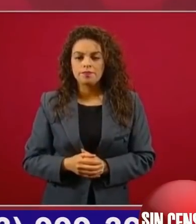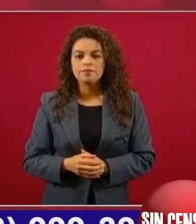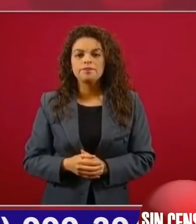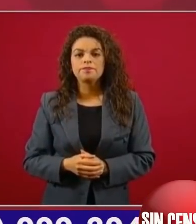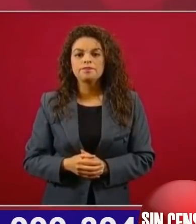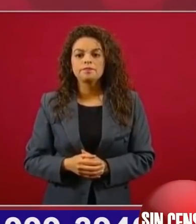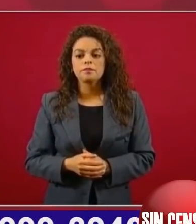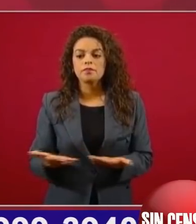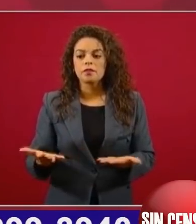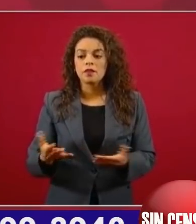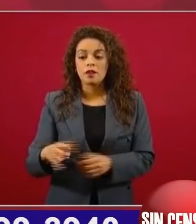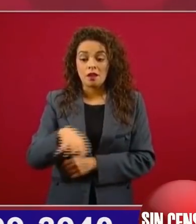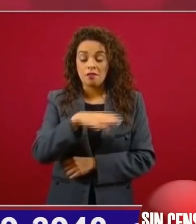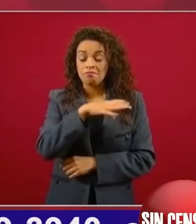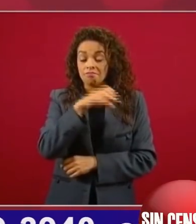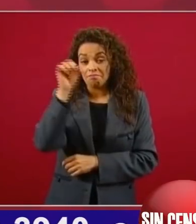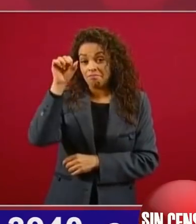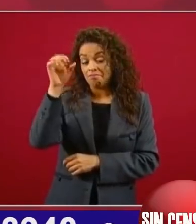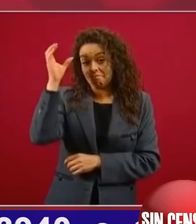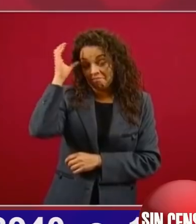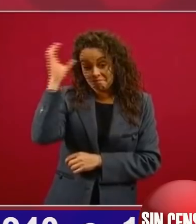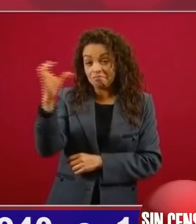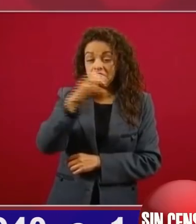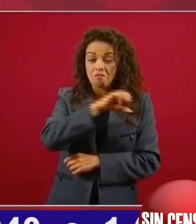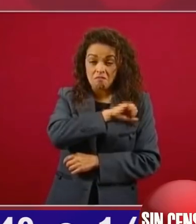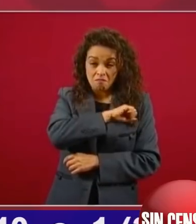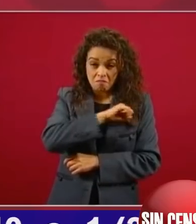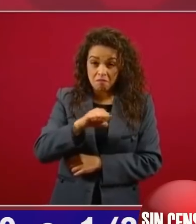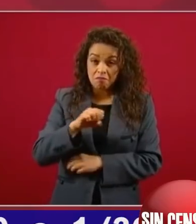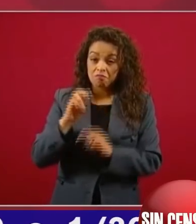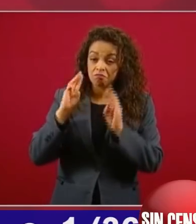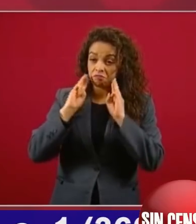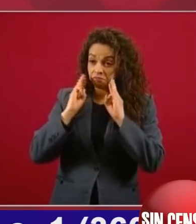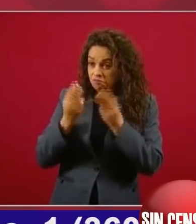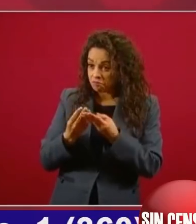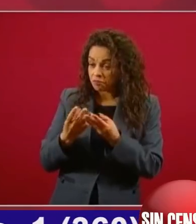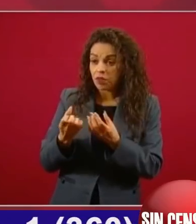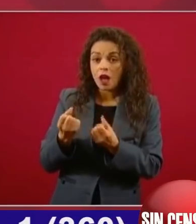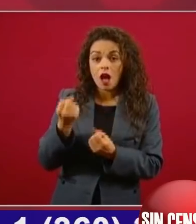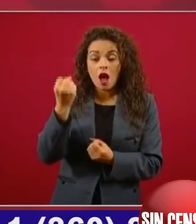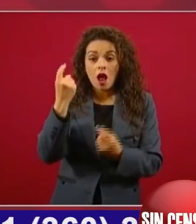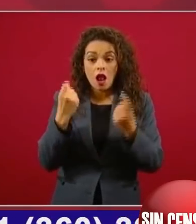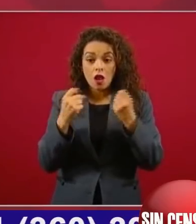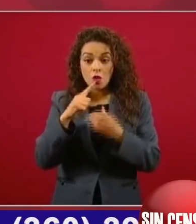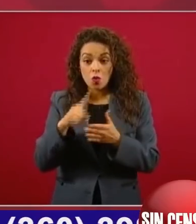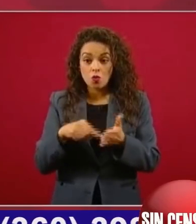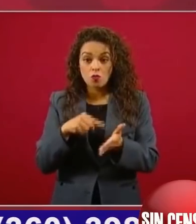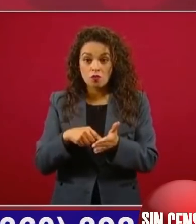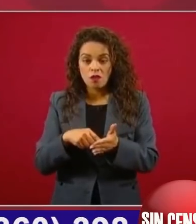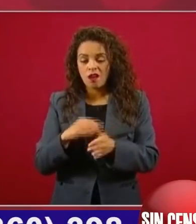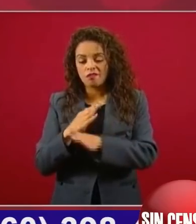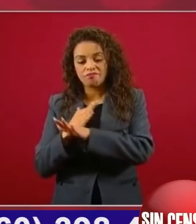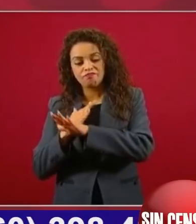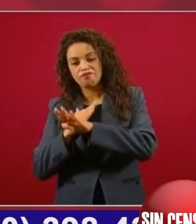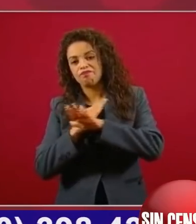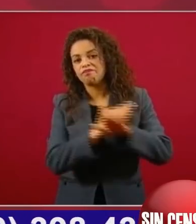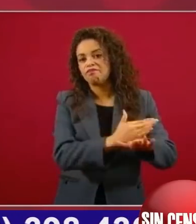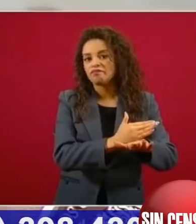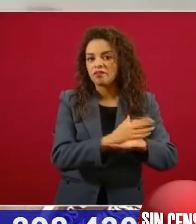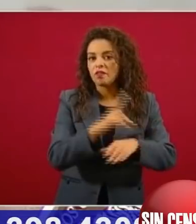delincuencia en algunos lugares rechazo a la Guardia,